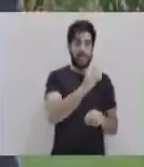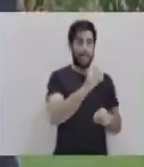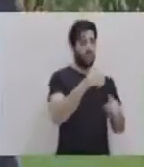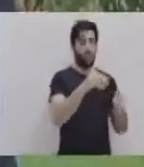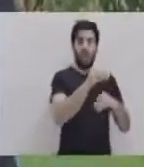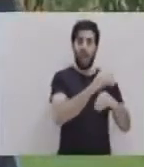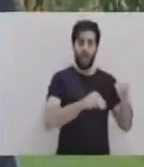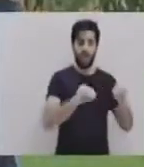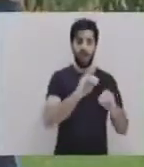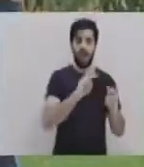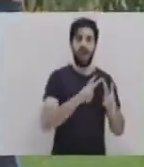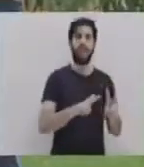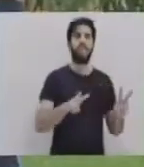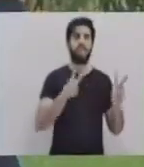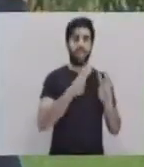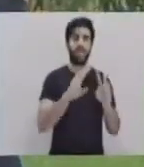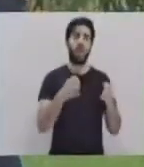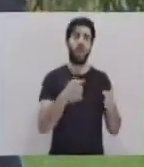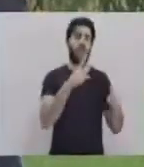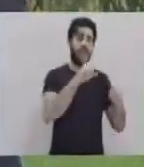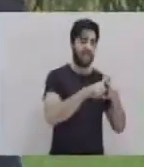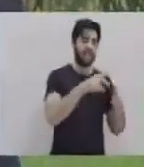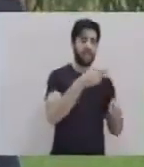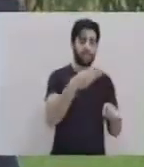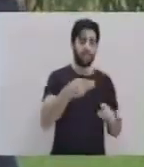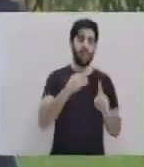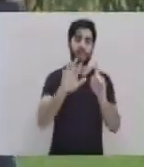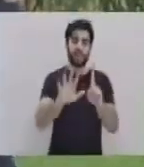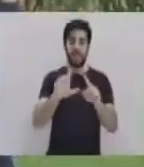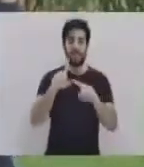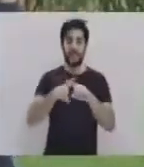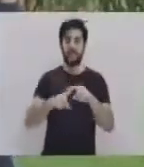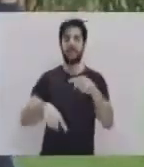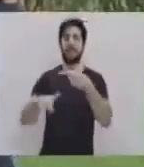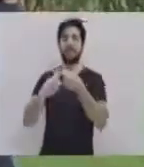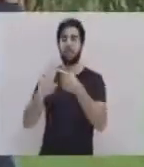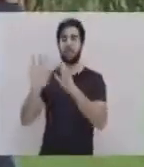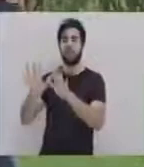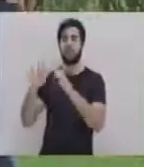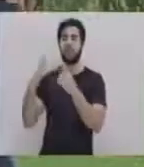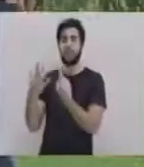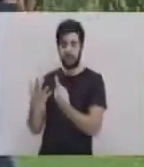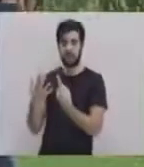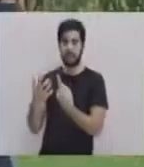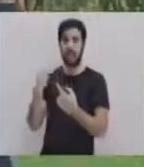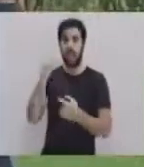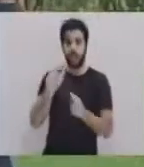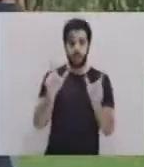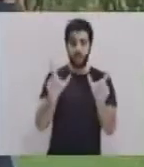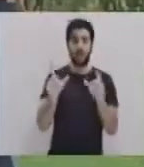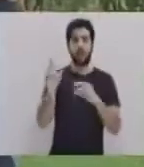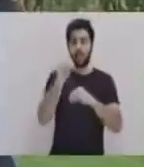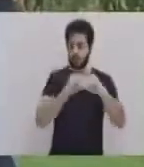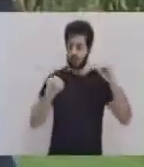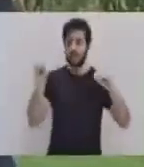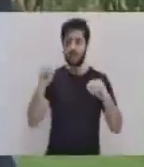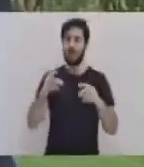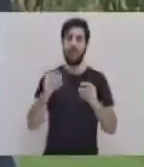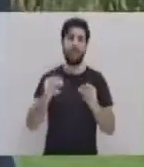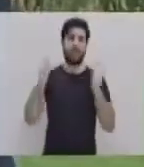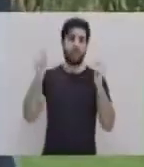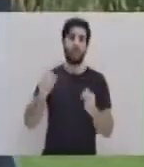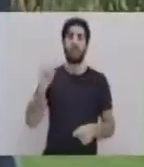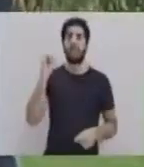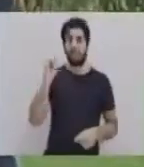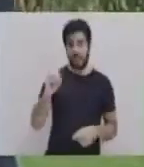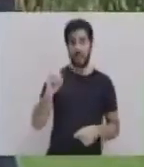ahora con 0. Excelente. Y decimos, X es igual a 6X más 16. Y esto automáticamente